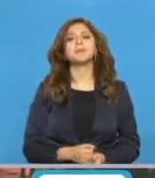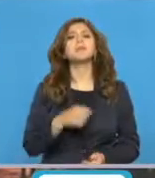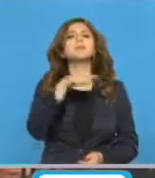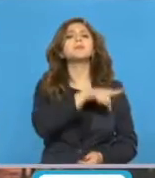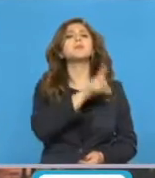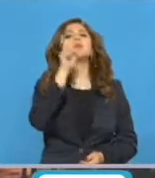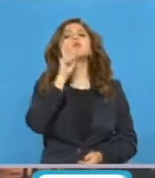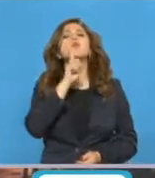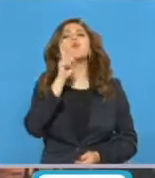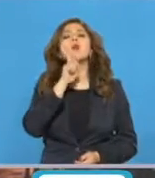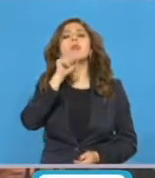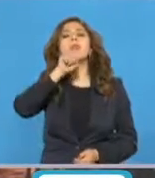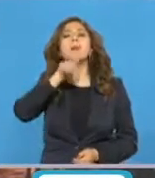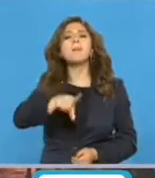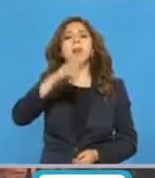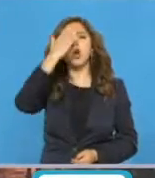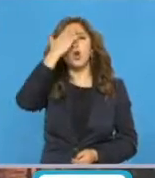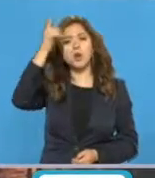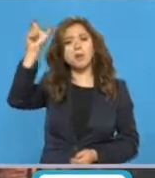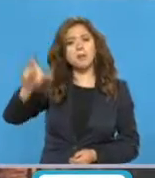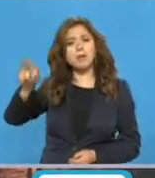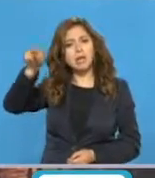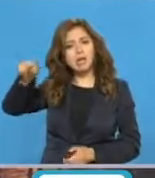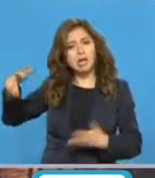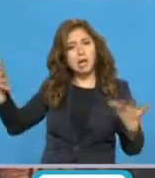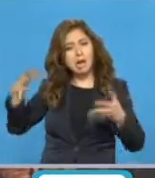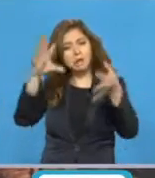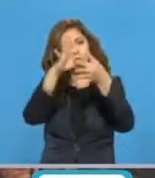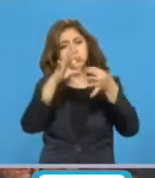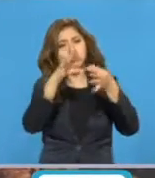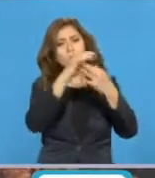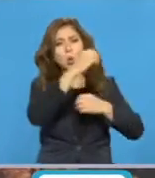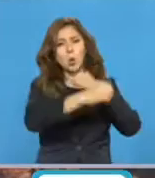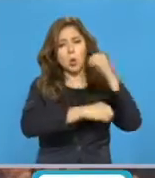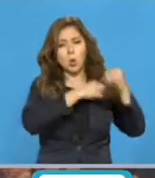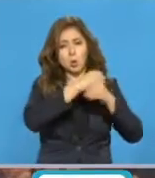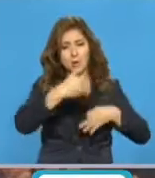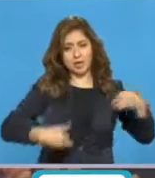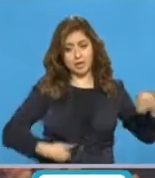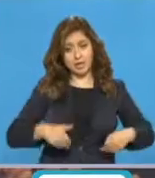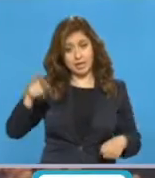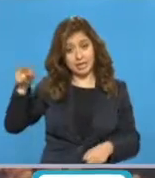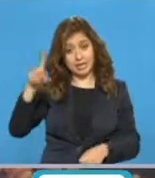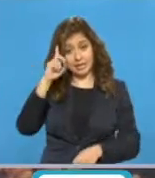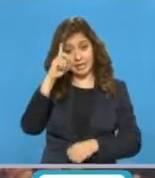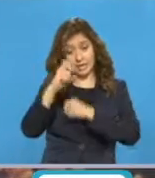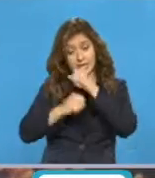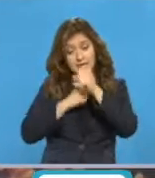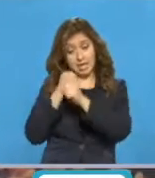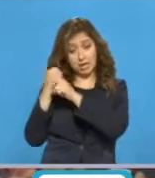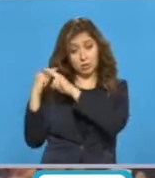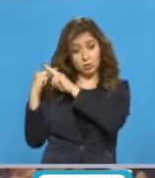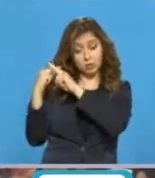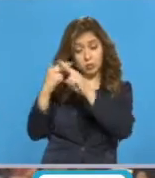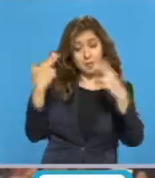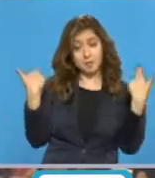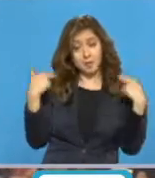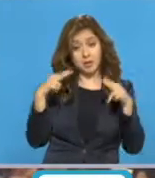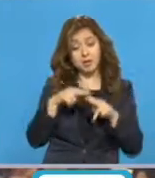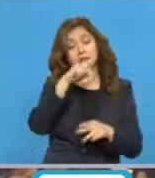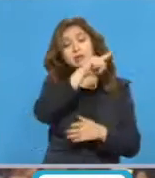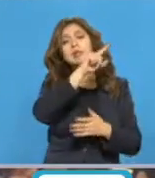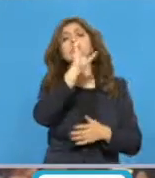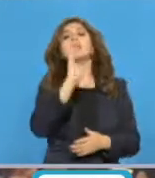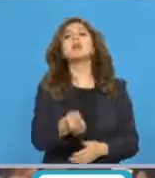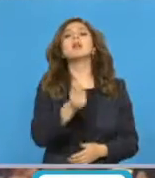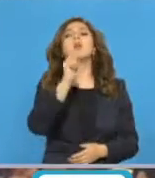como crítica teatral. Durante 30 años fue profesora del Centro Universitario de Teatro de la UNAM, del